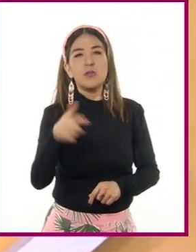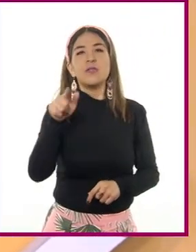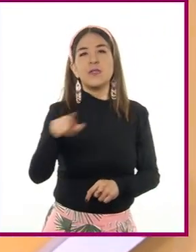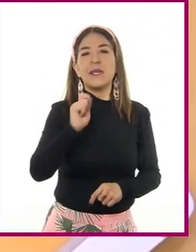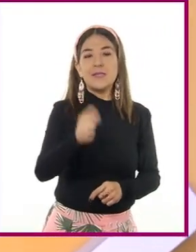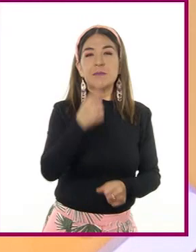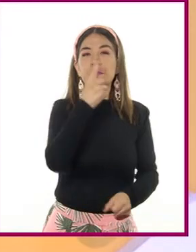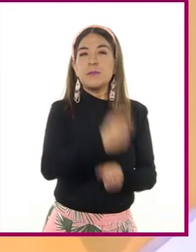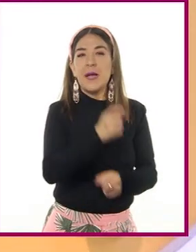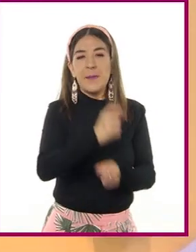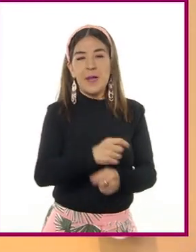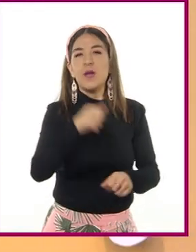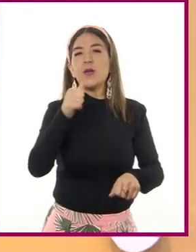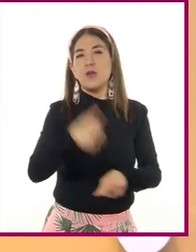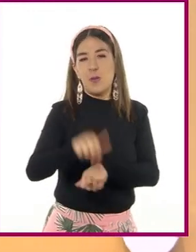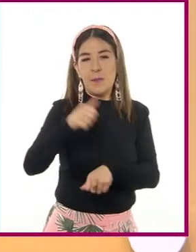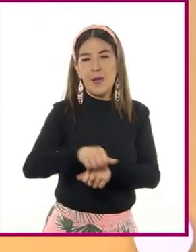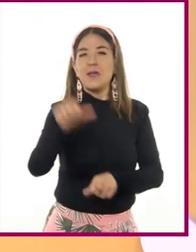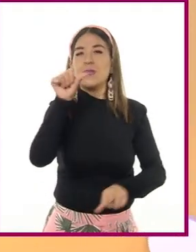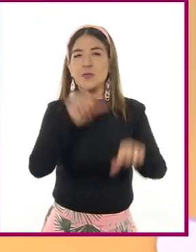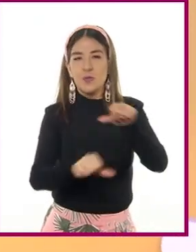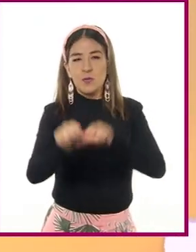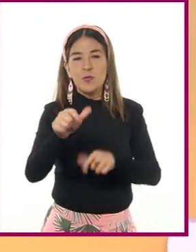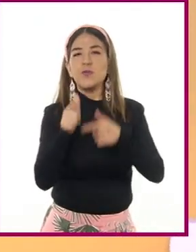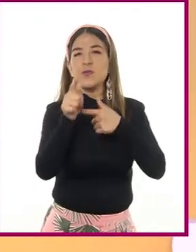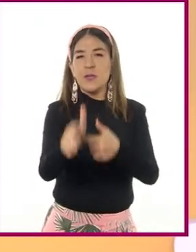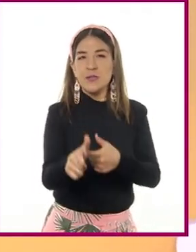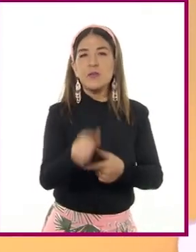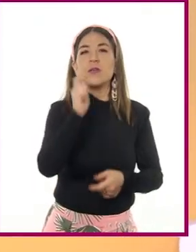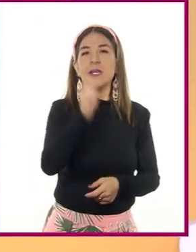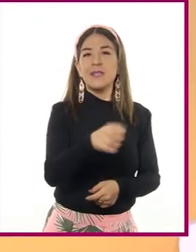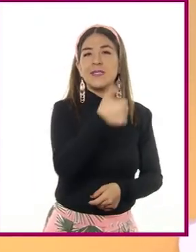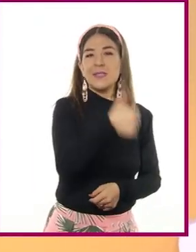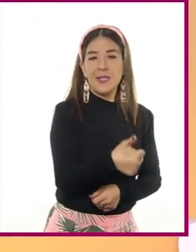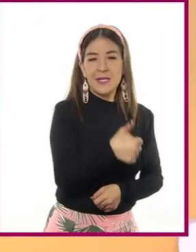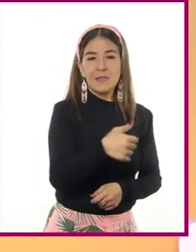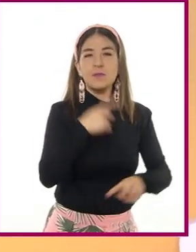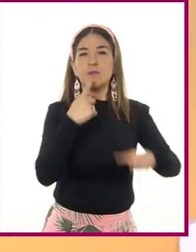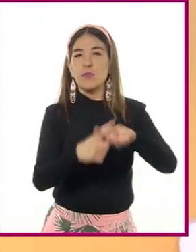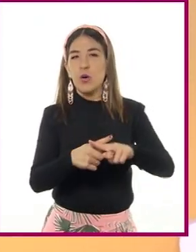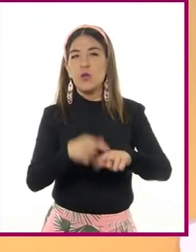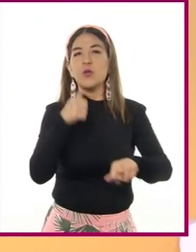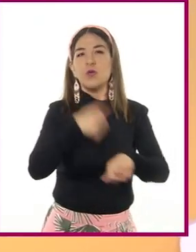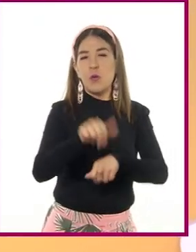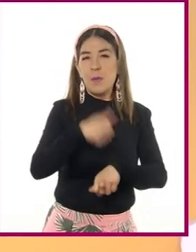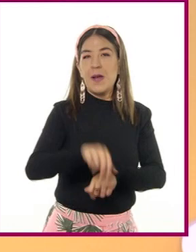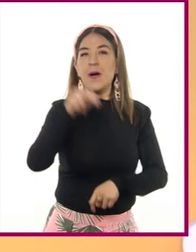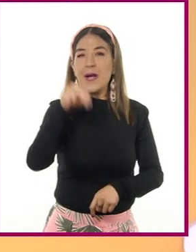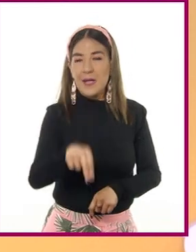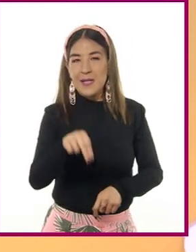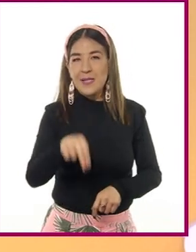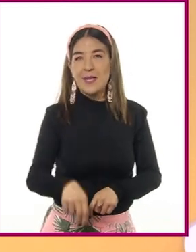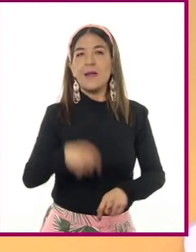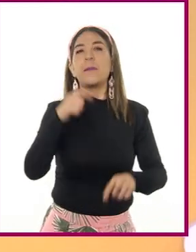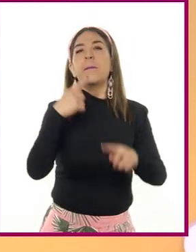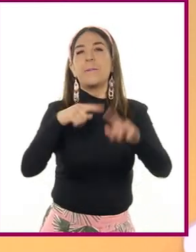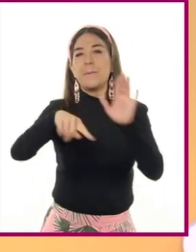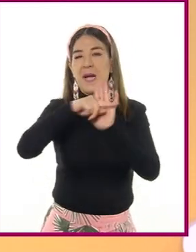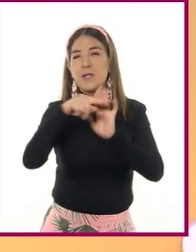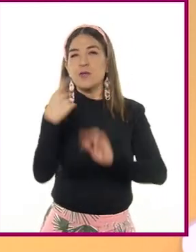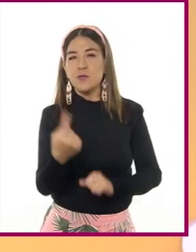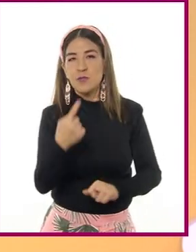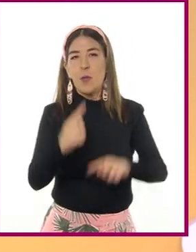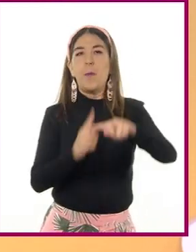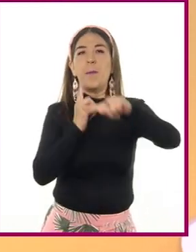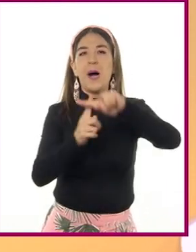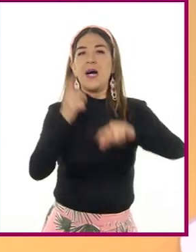el primer término de la sucesión. Así obtenemos 6 por el binomio N menos 1 más